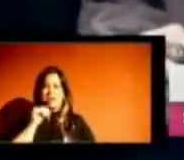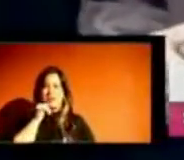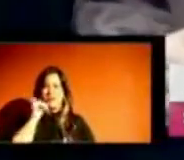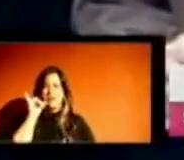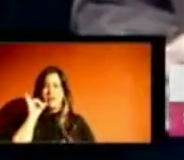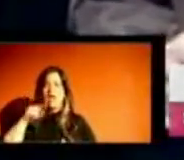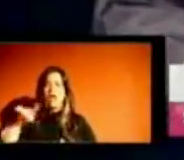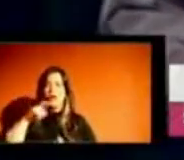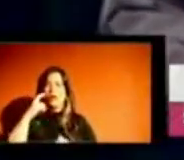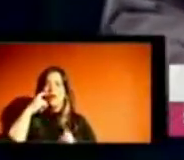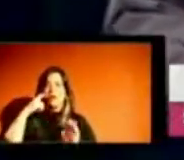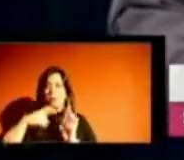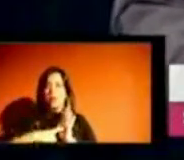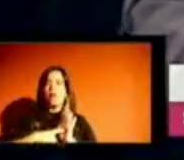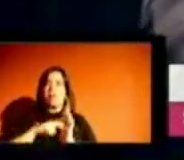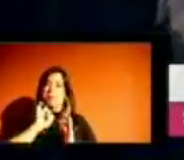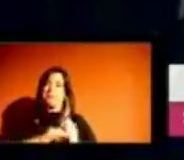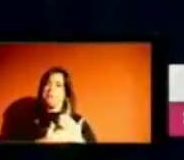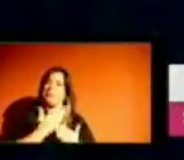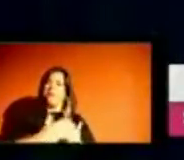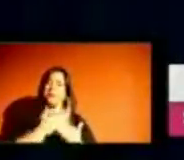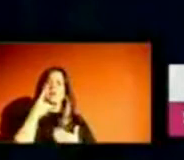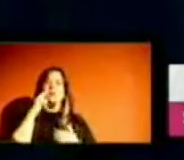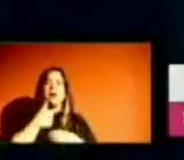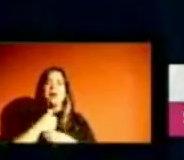el proceso de erradicación es uno muy fácil.